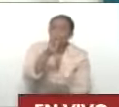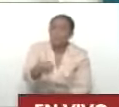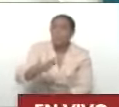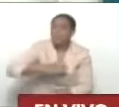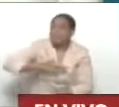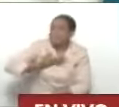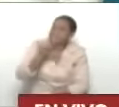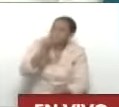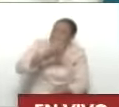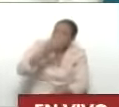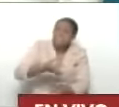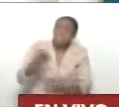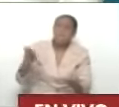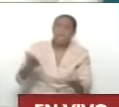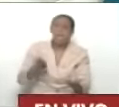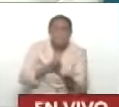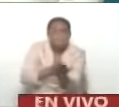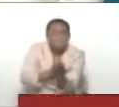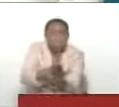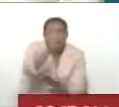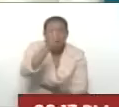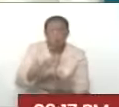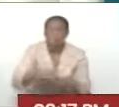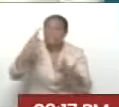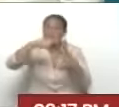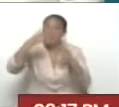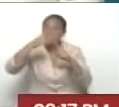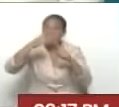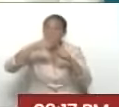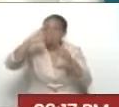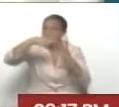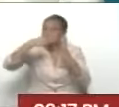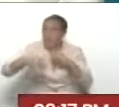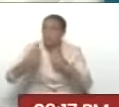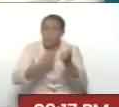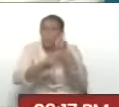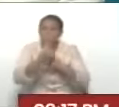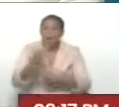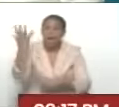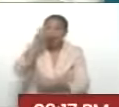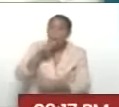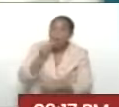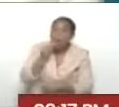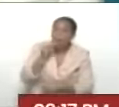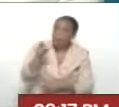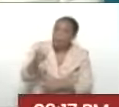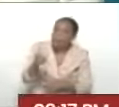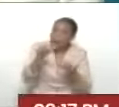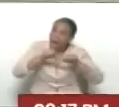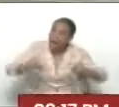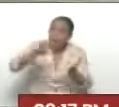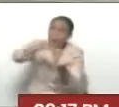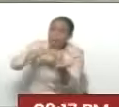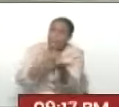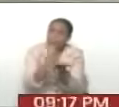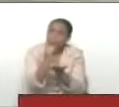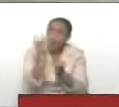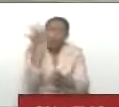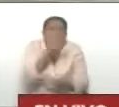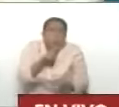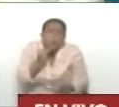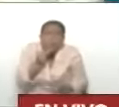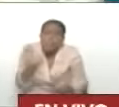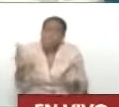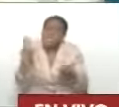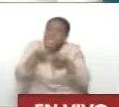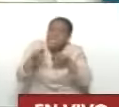ha dicho, tenemos que diversificar nuestra economía. Por lo menos ver a esta chica tan joven y verla en el área de la producción agrícola, eso es algo